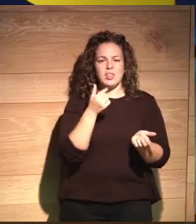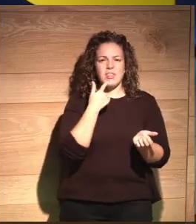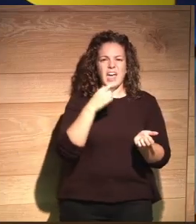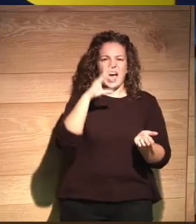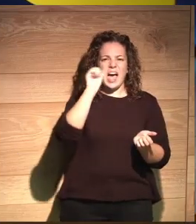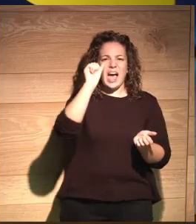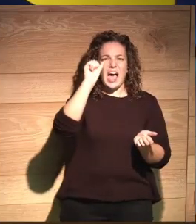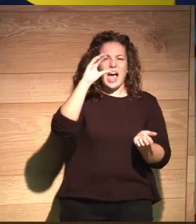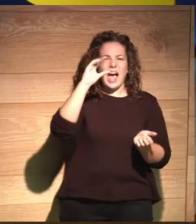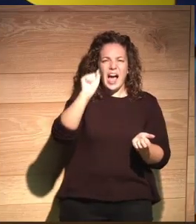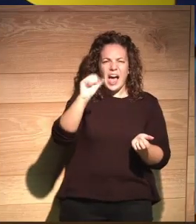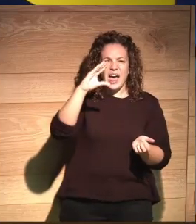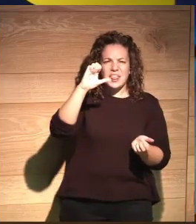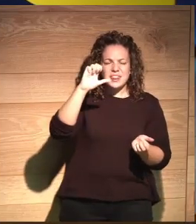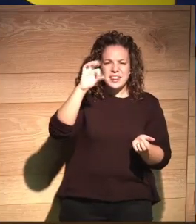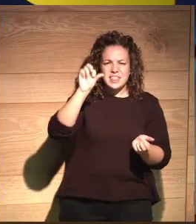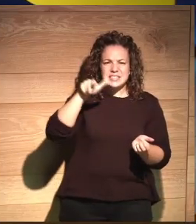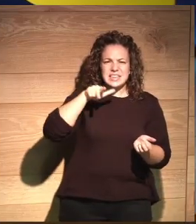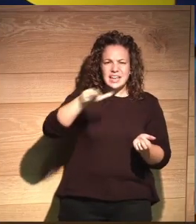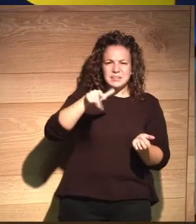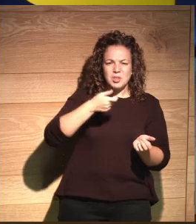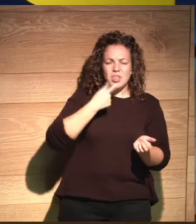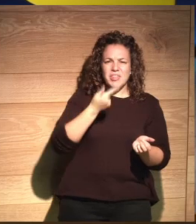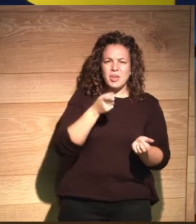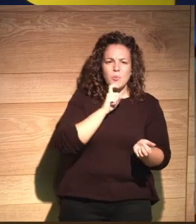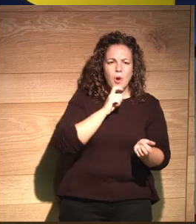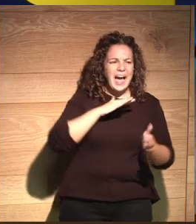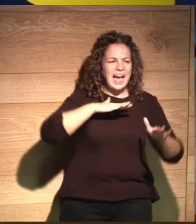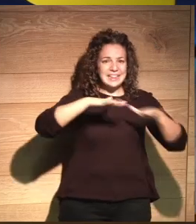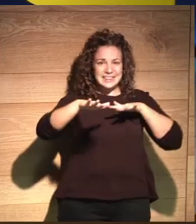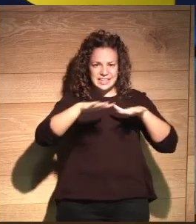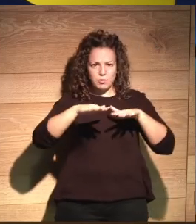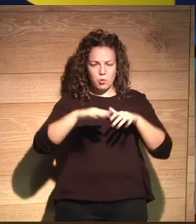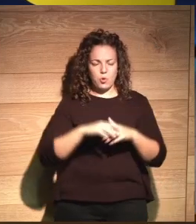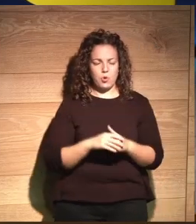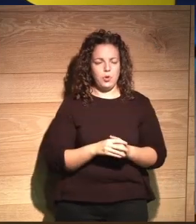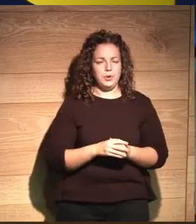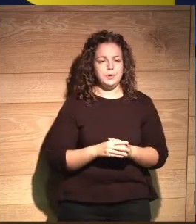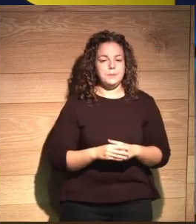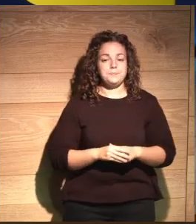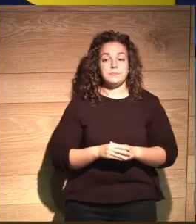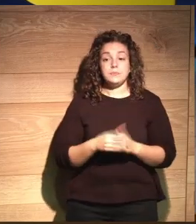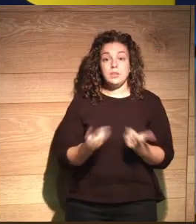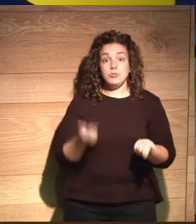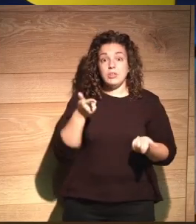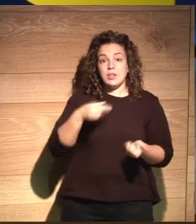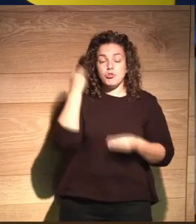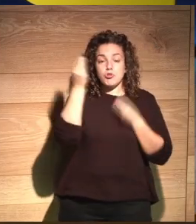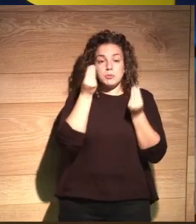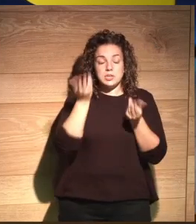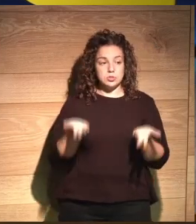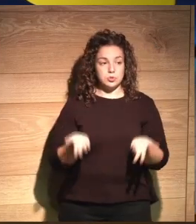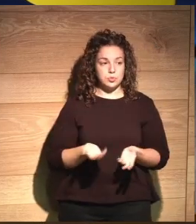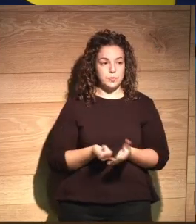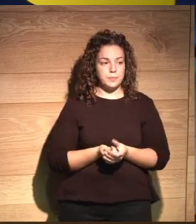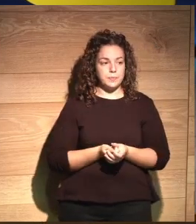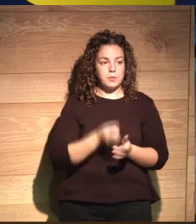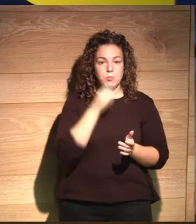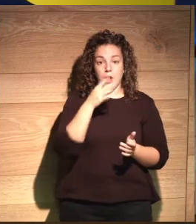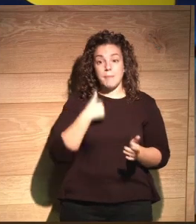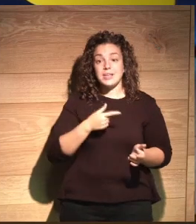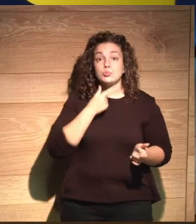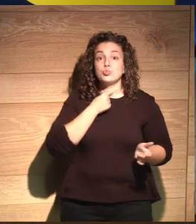español y activos de activos entonces ahí yo creo que bueno